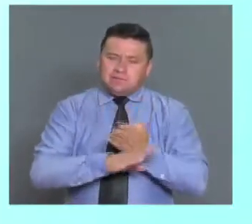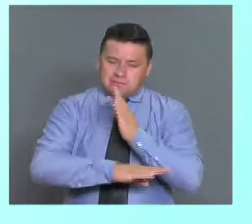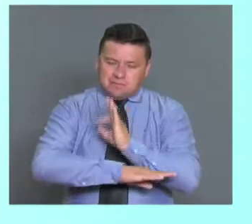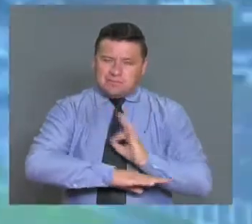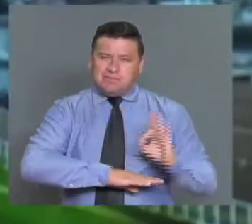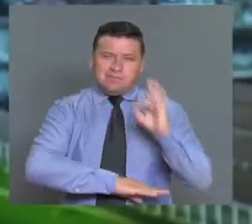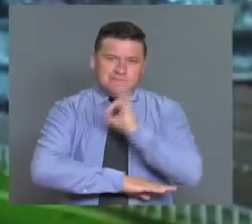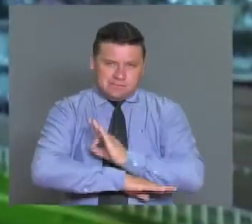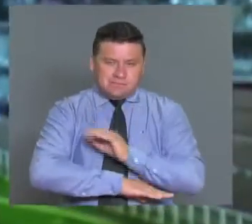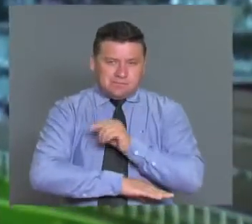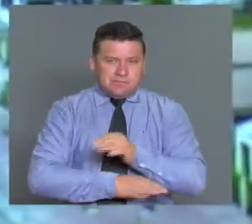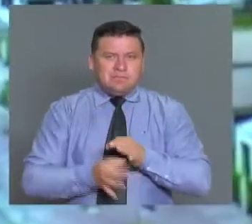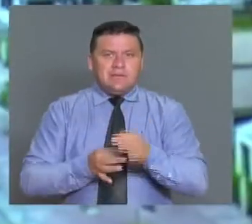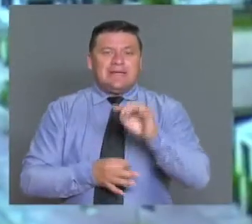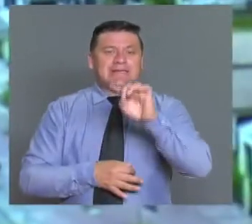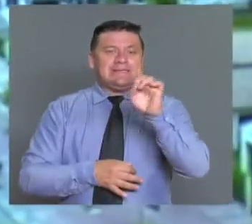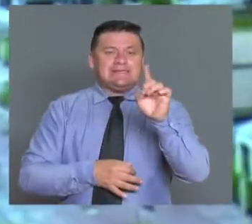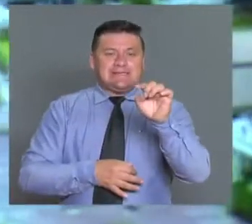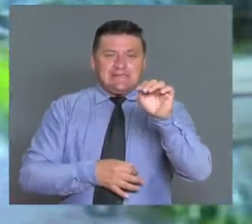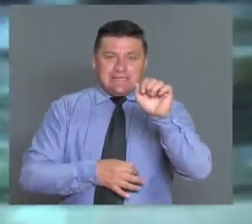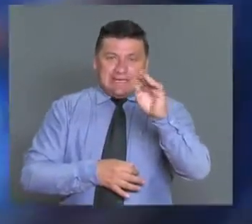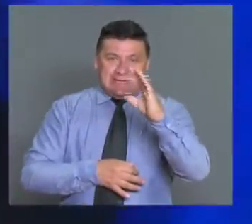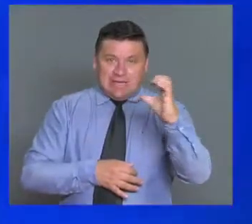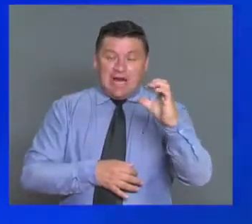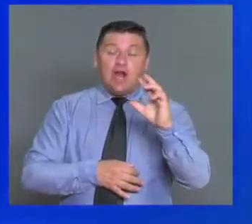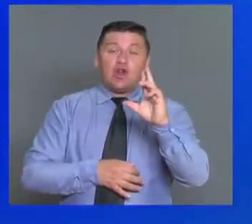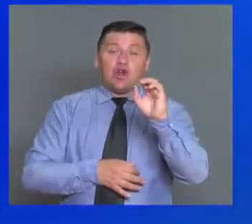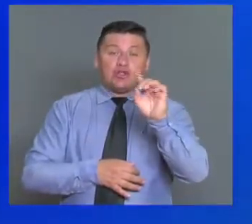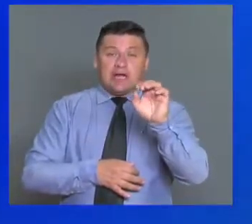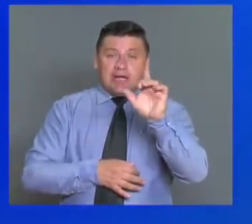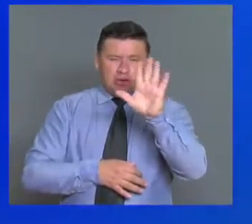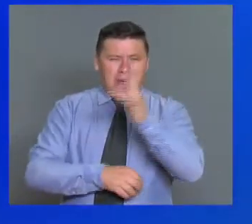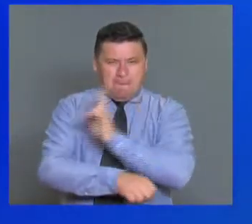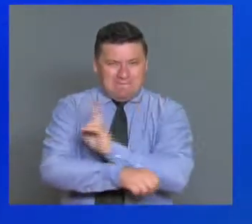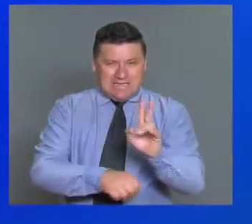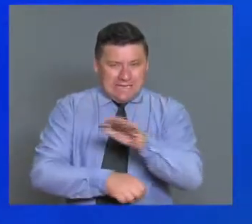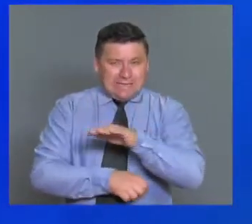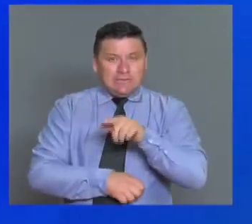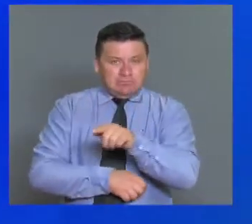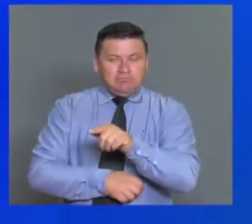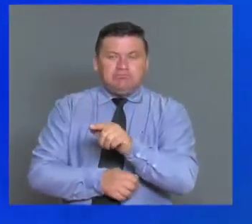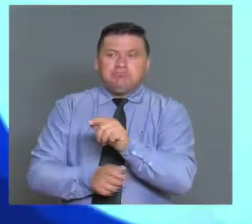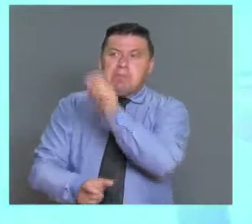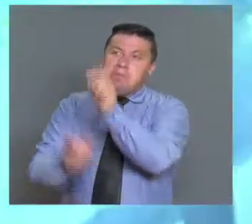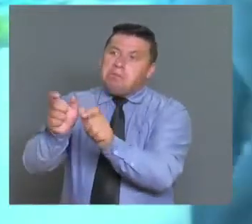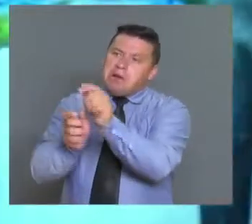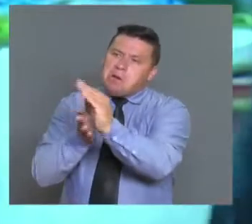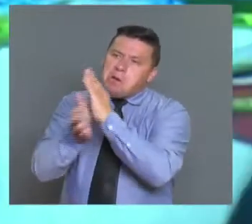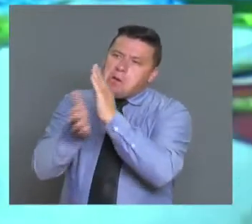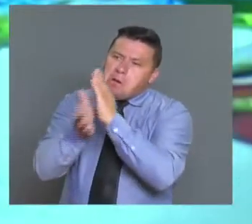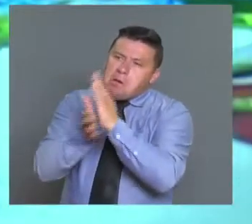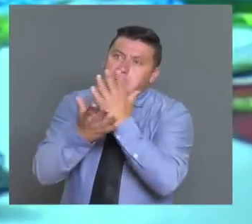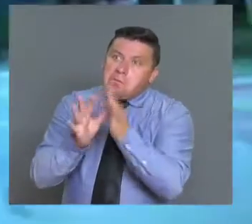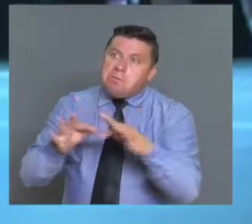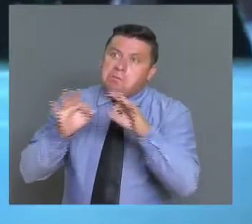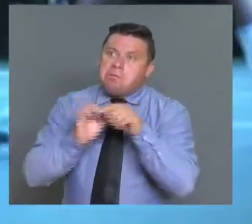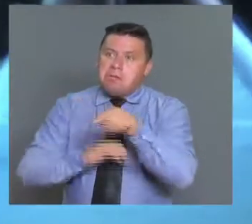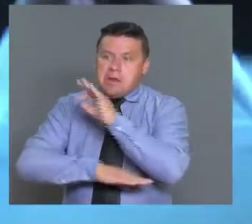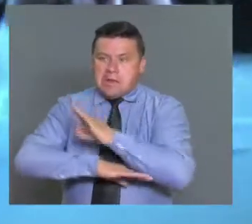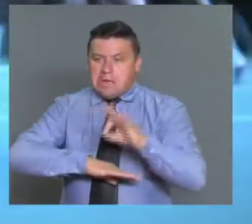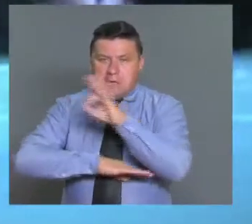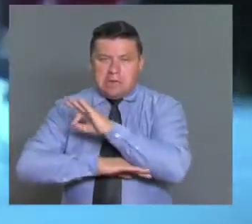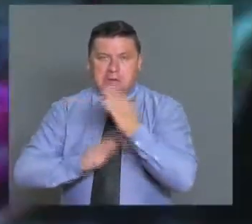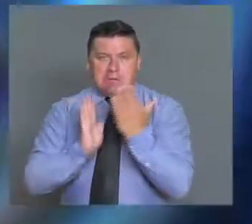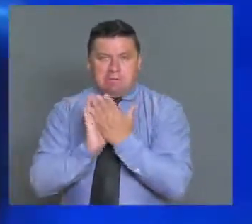ESAP. En el municipio de Santa Rosalía, en El Bichada, sus líderes sociales y habitantes nos contaron sobre la importante labor educativa que realiza